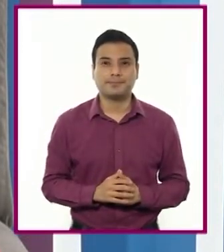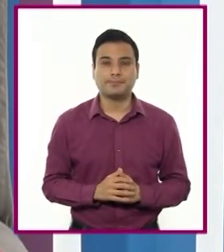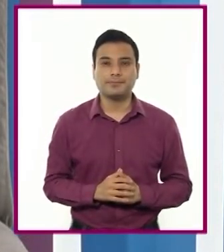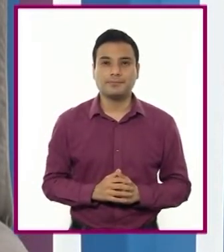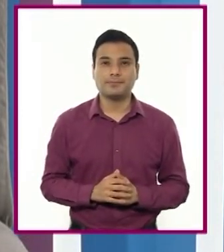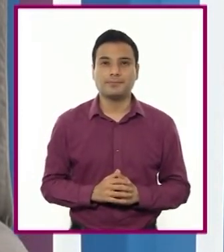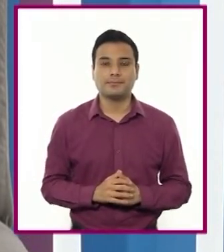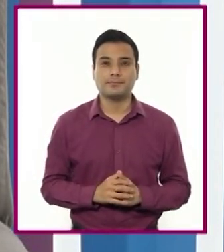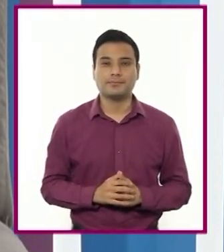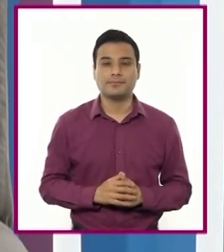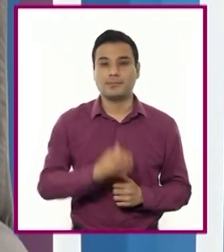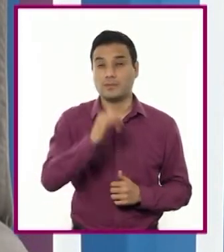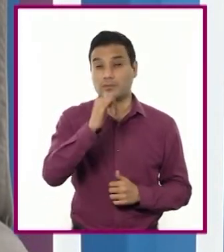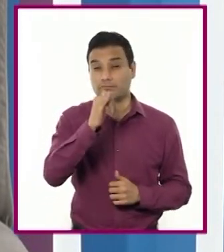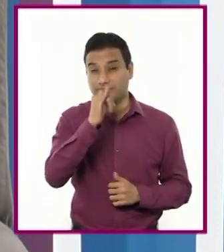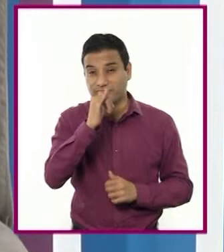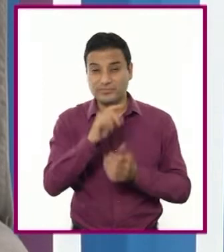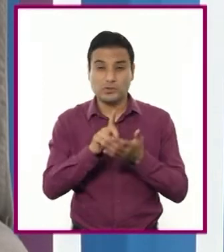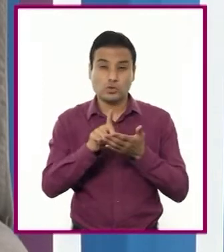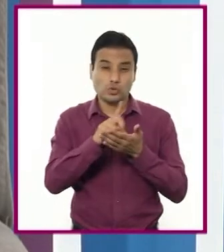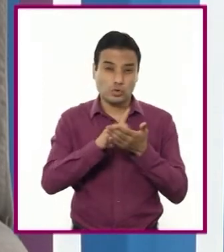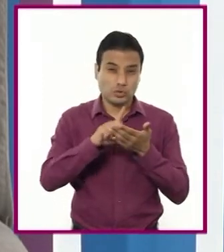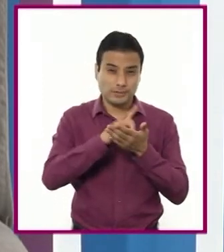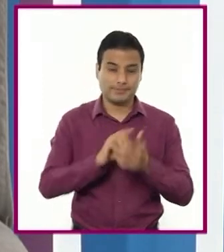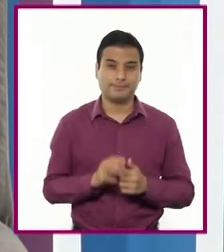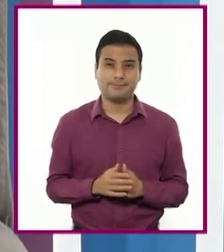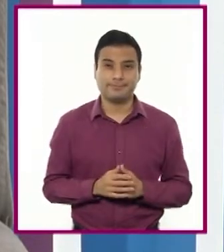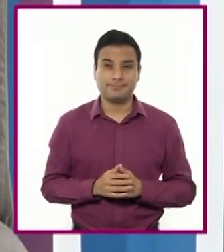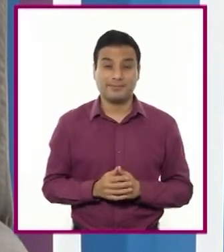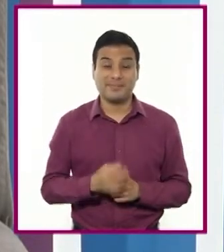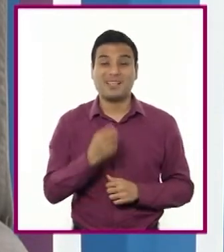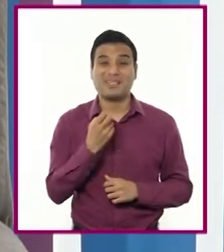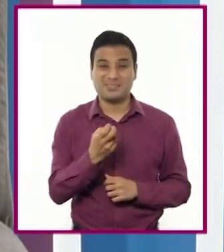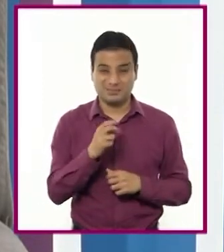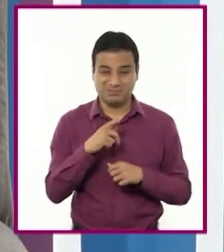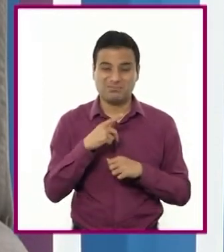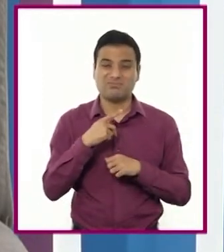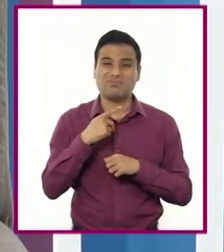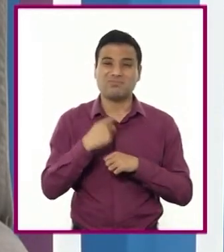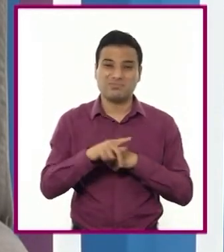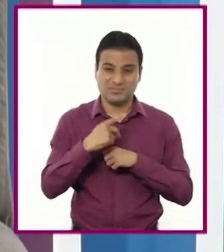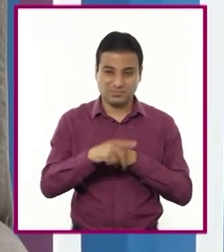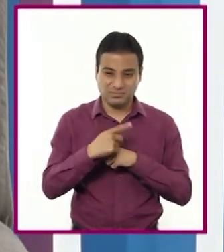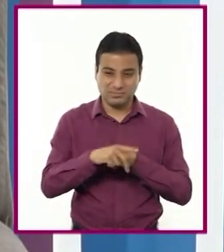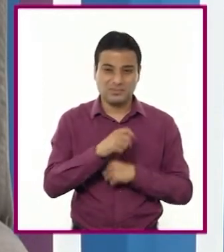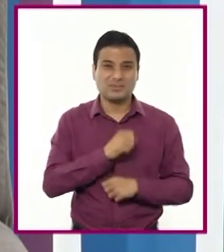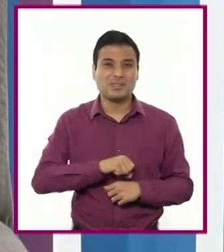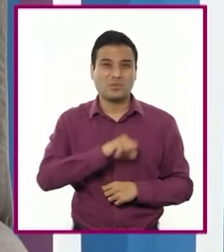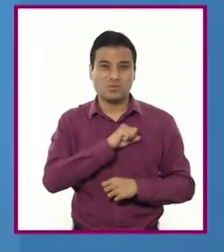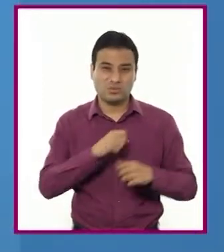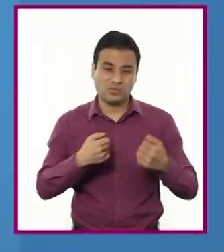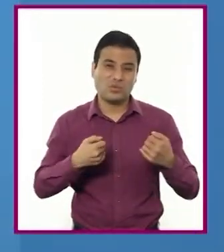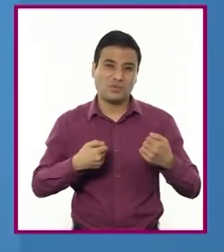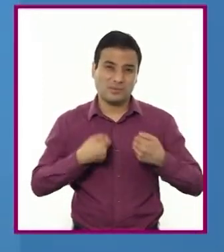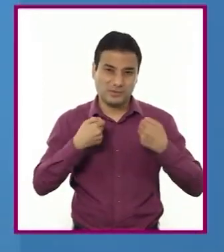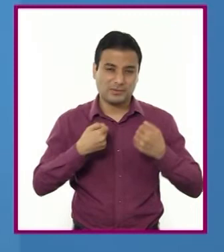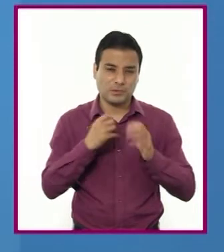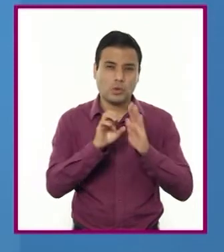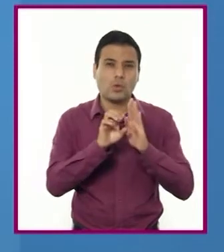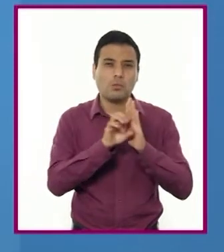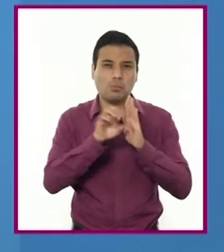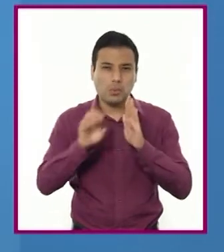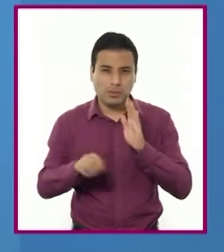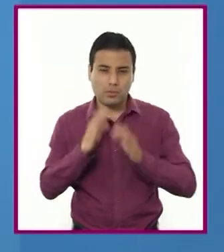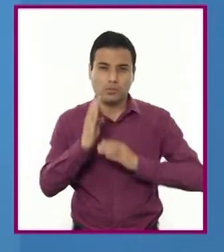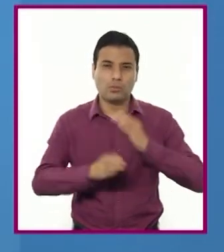Consumo de alcohol y drogas. El consumo de sustancias es otro gran riesgo de salud entre la población adolescente. Por ejemplo, a